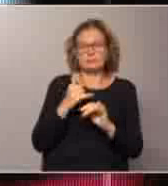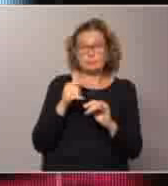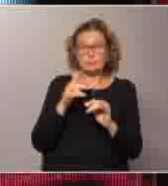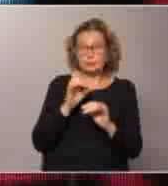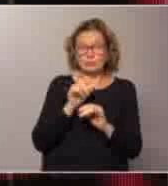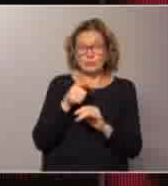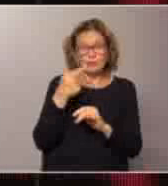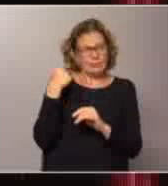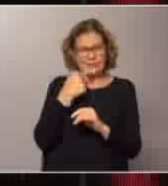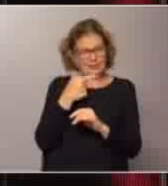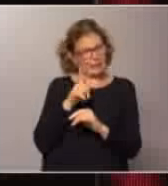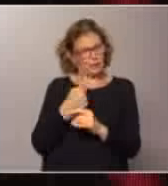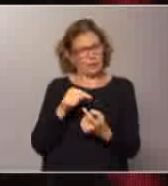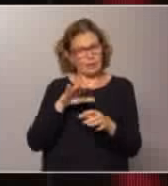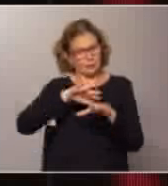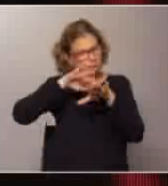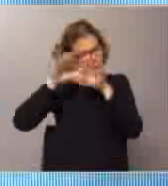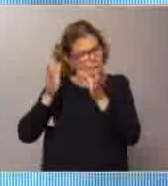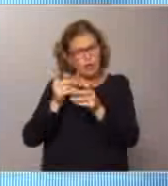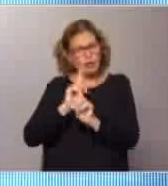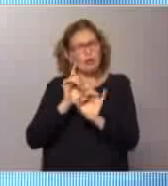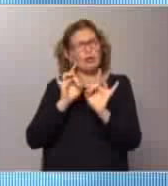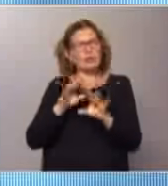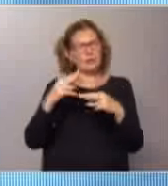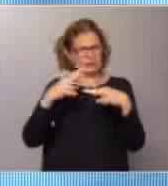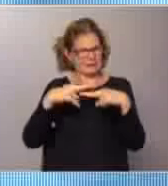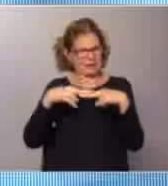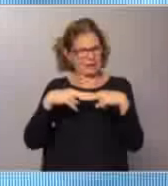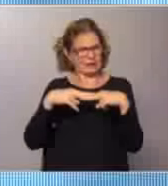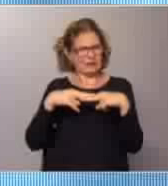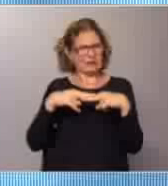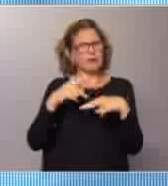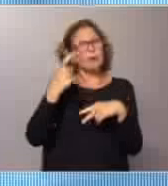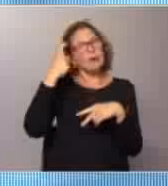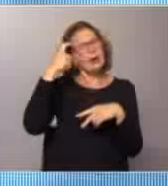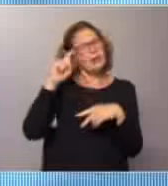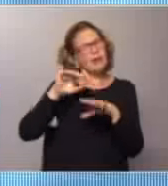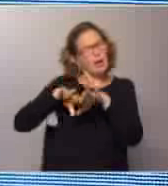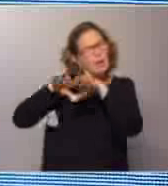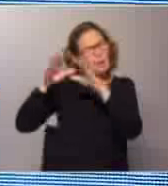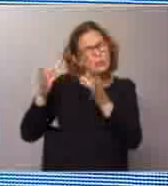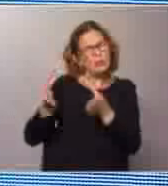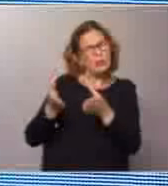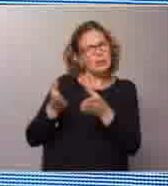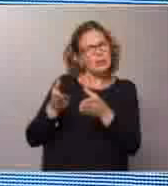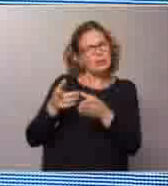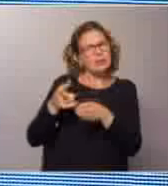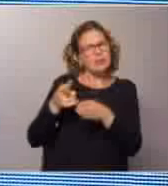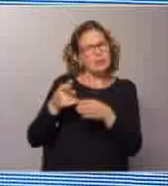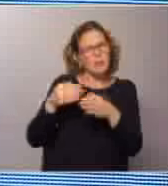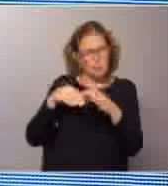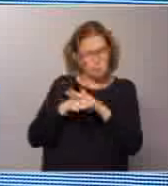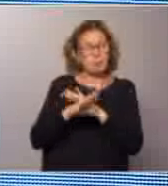decir que hay burbujas que no son solamente de la red pues la idea de la burbuja de la red la teoría de los filtros